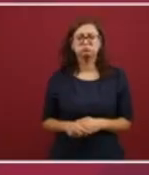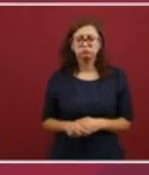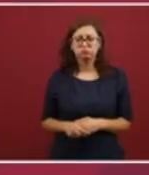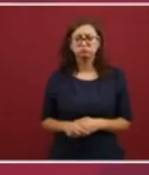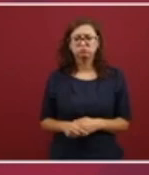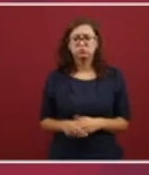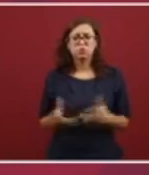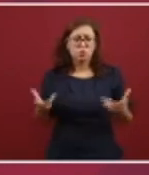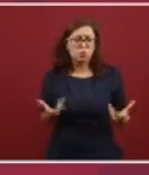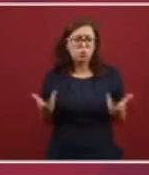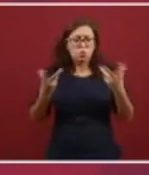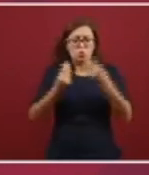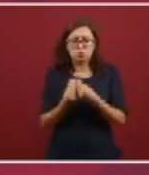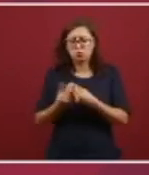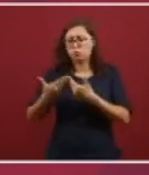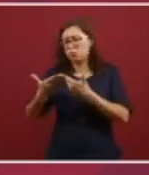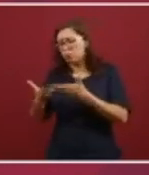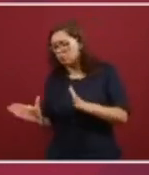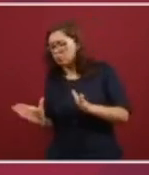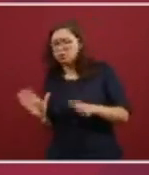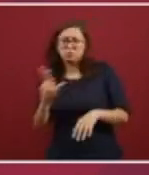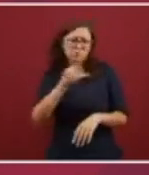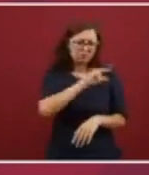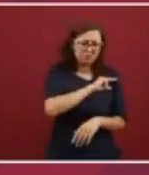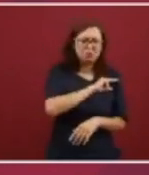de participación conjunta.